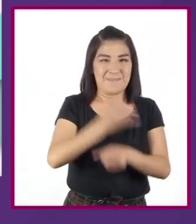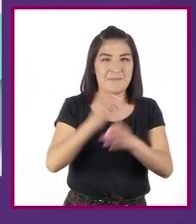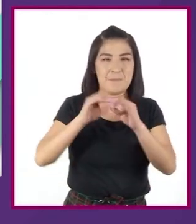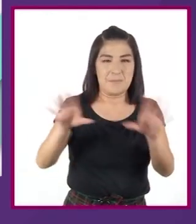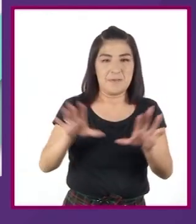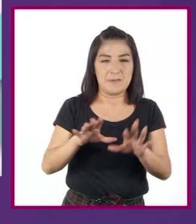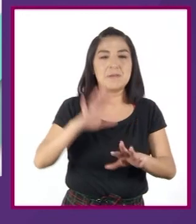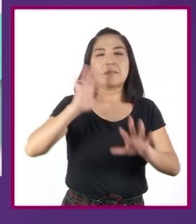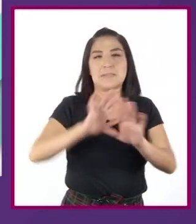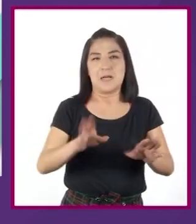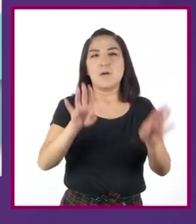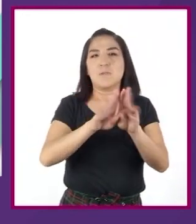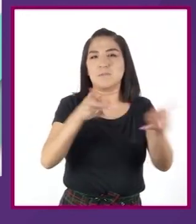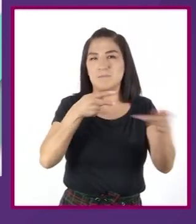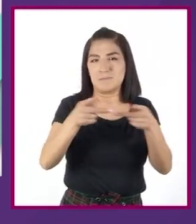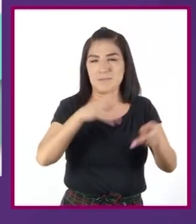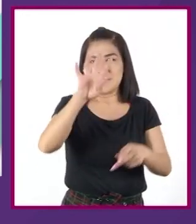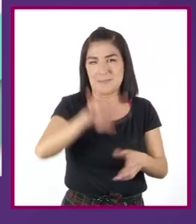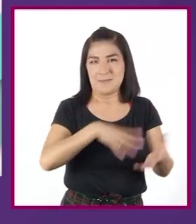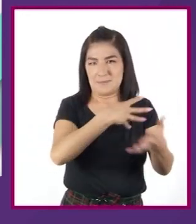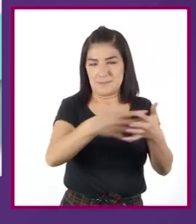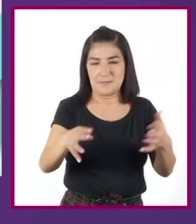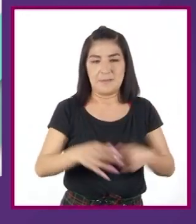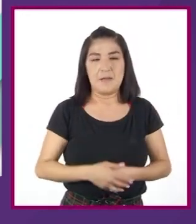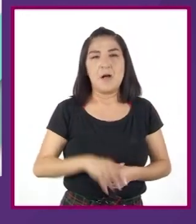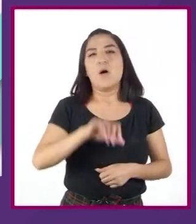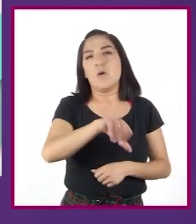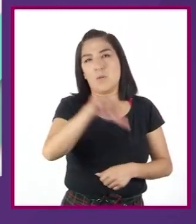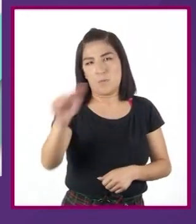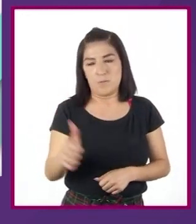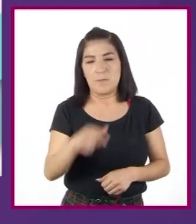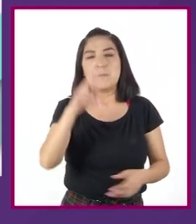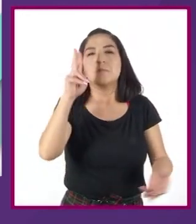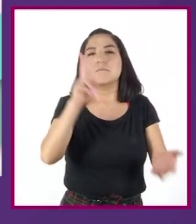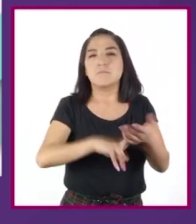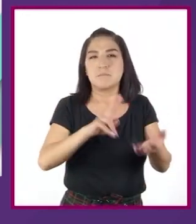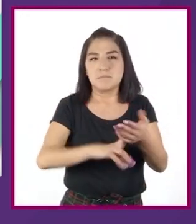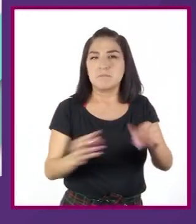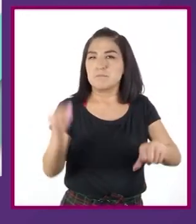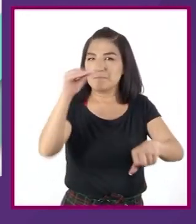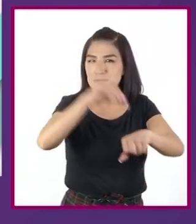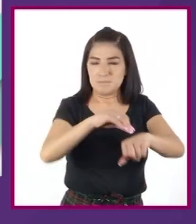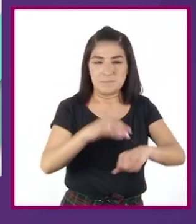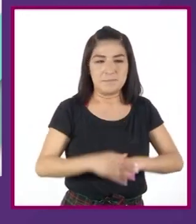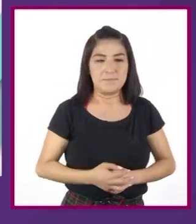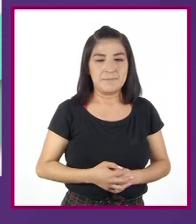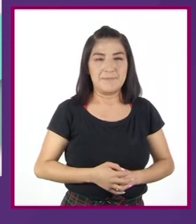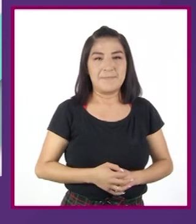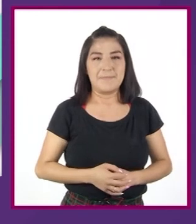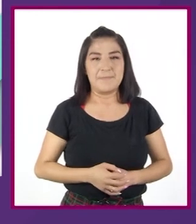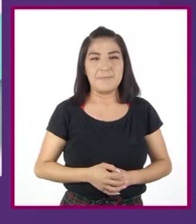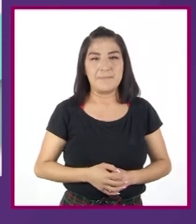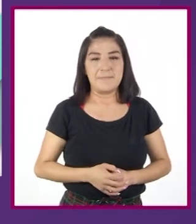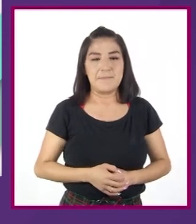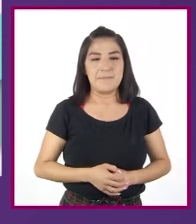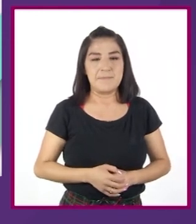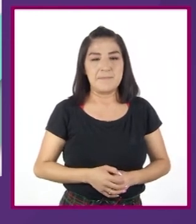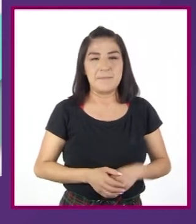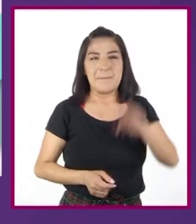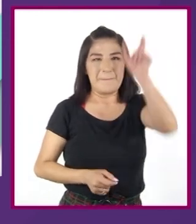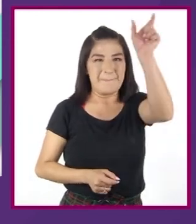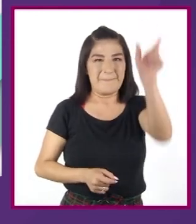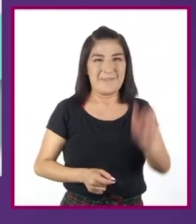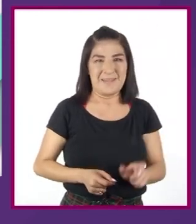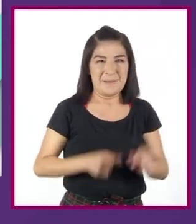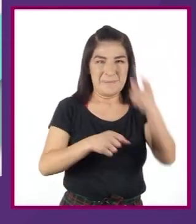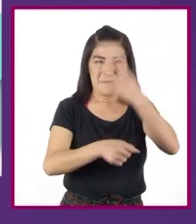con la organización de la tabla. Procedamos a ingresar valores. En la siguiente fila, escribiremos en las